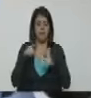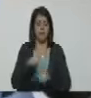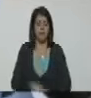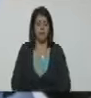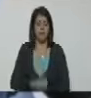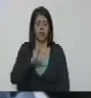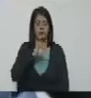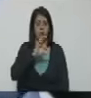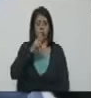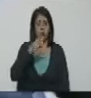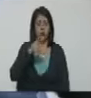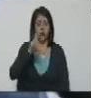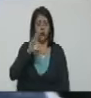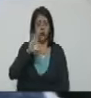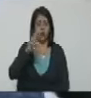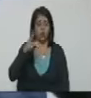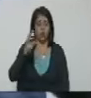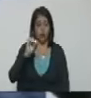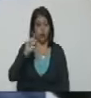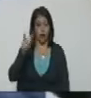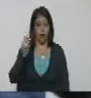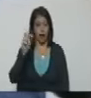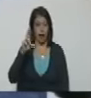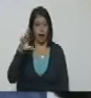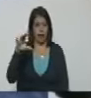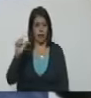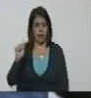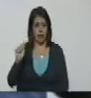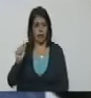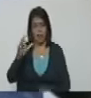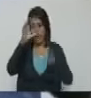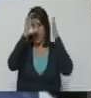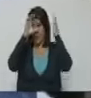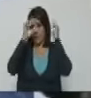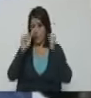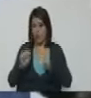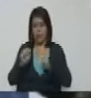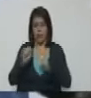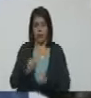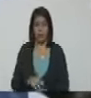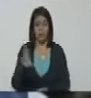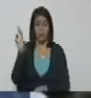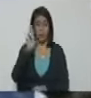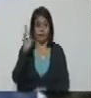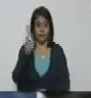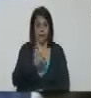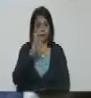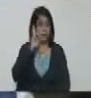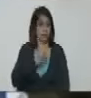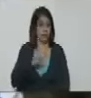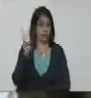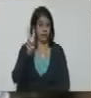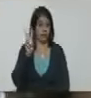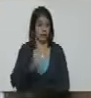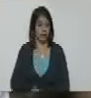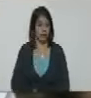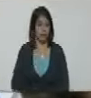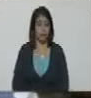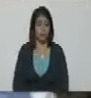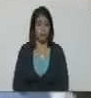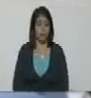a Chucho García como el embajador de la República Bolivariana de